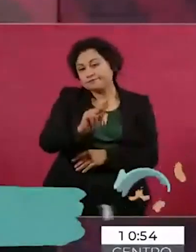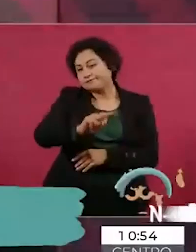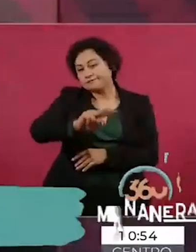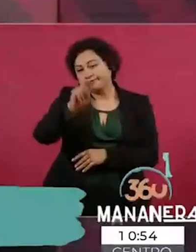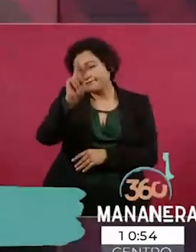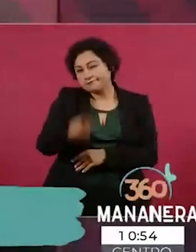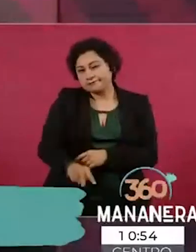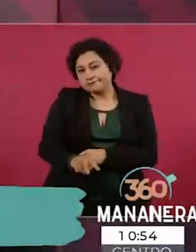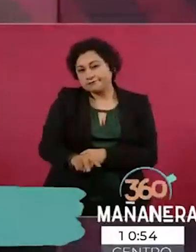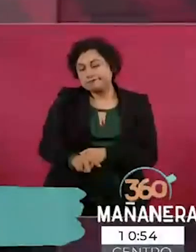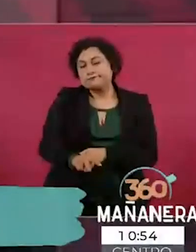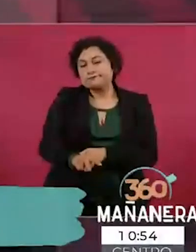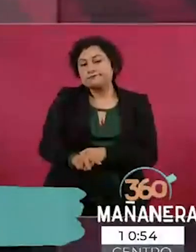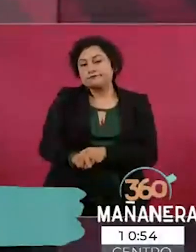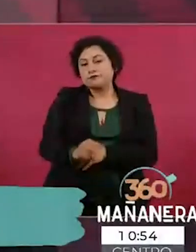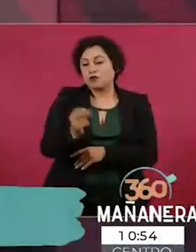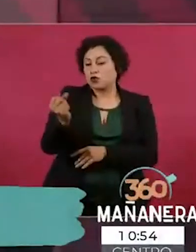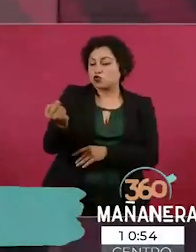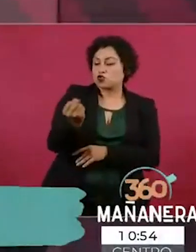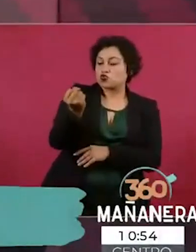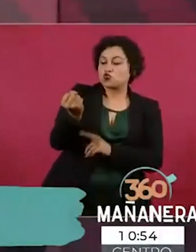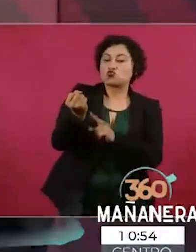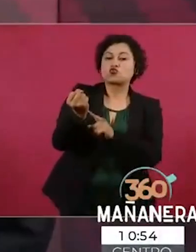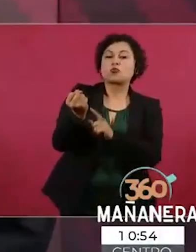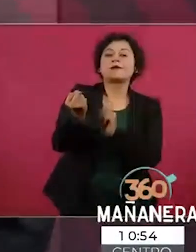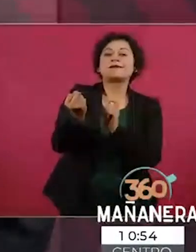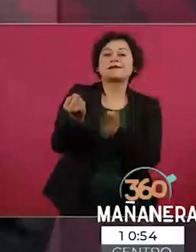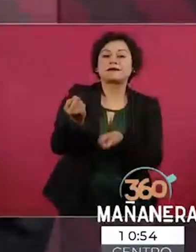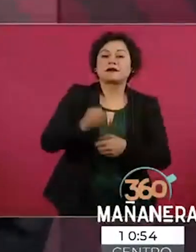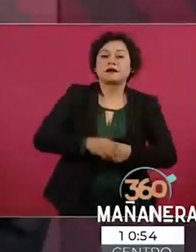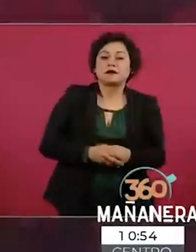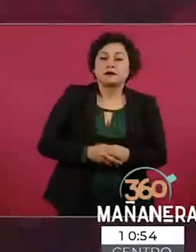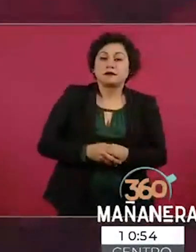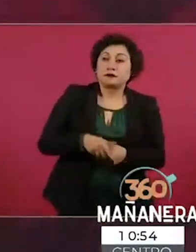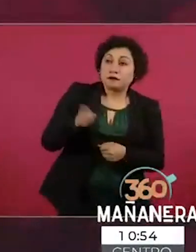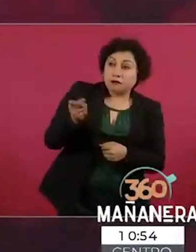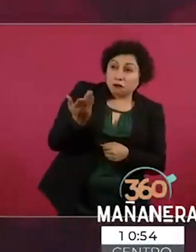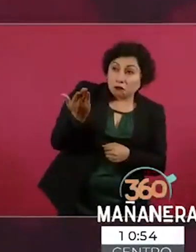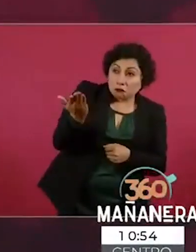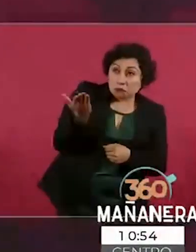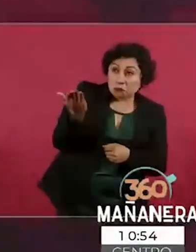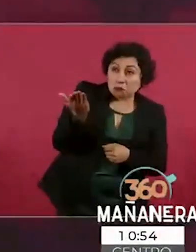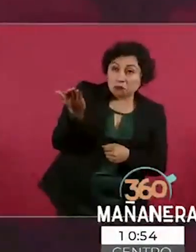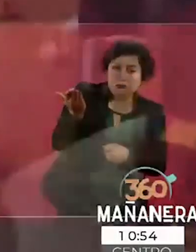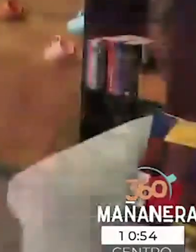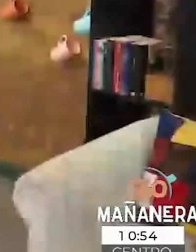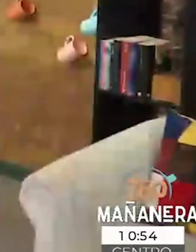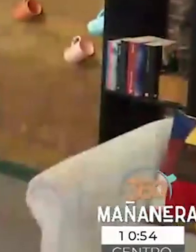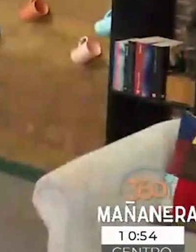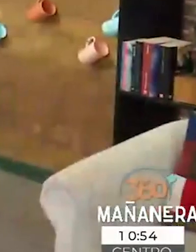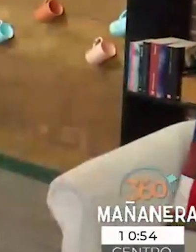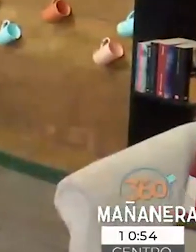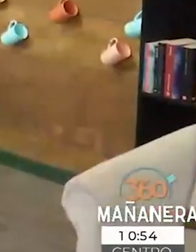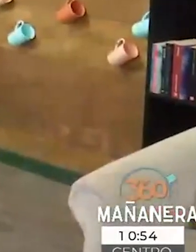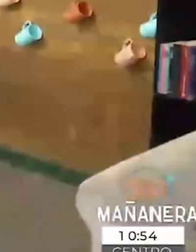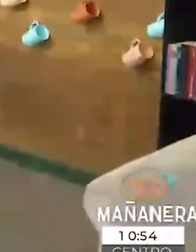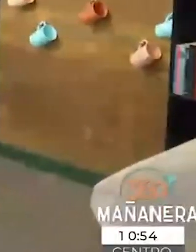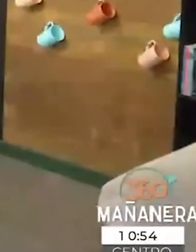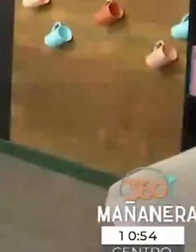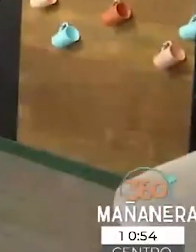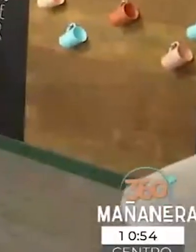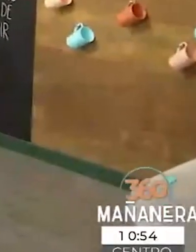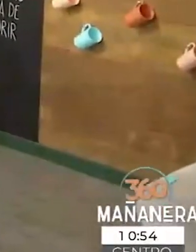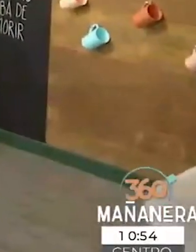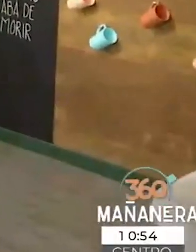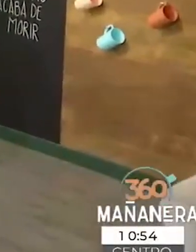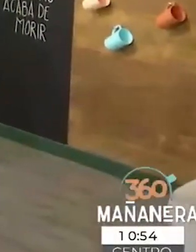Afortunadamente no hay una crisis no dependemos del fondo monetario internacional pues se está también